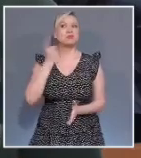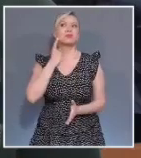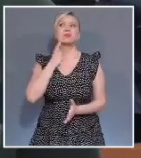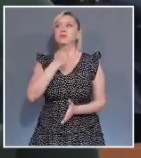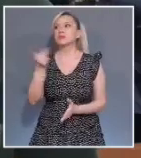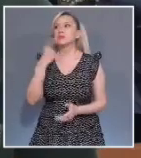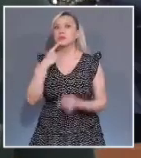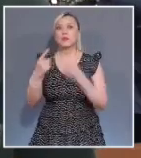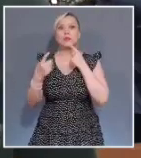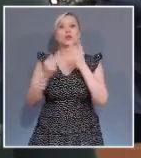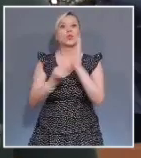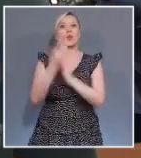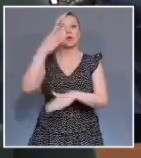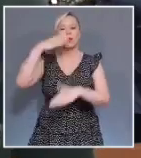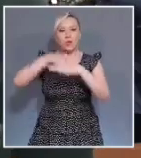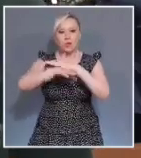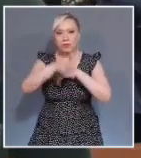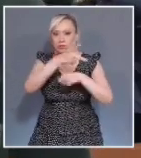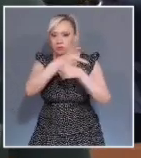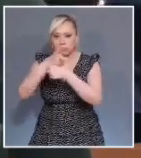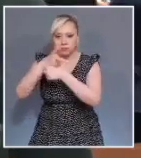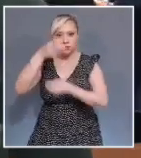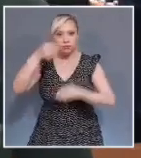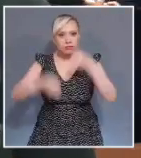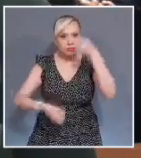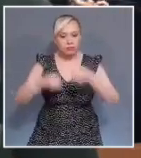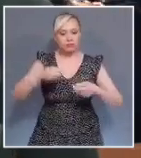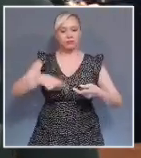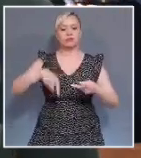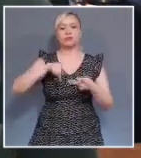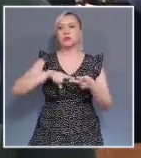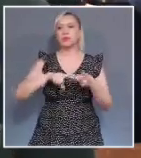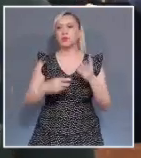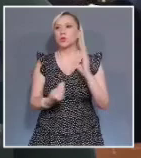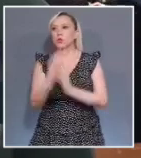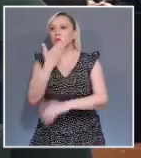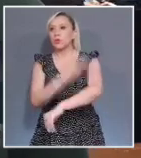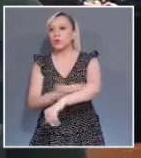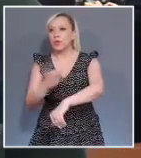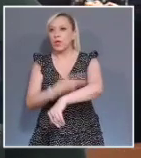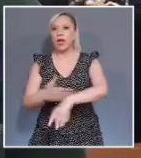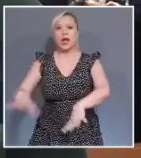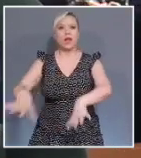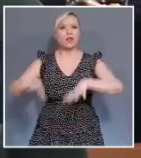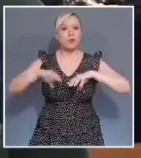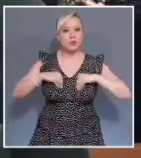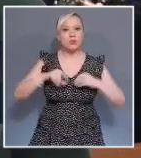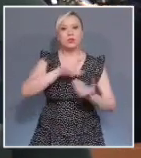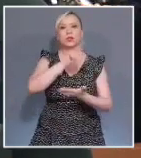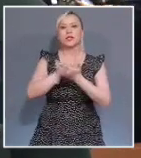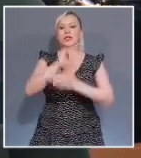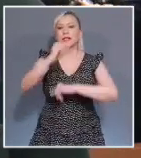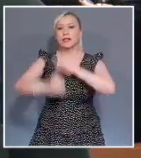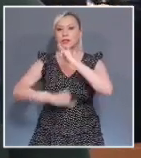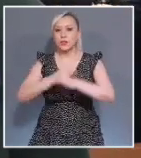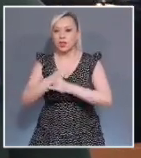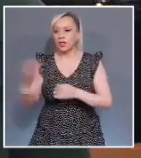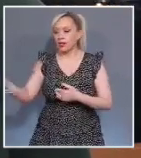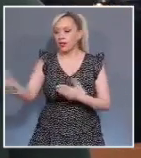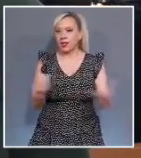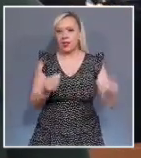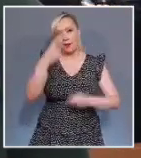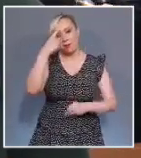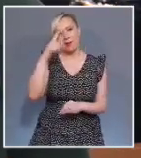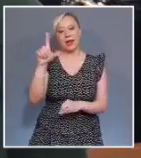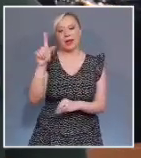ajustes procedimentales y la adopción de altos estándares previstos en tratados internacionales, con lo cual se prevé resolver el 70% de los juicios